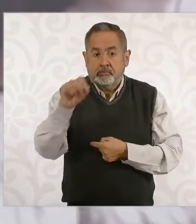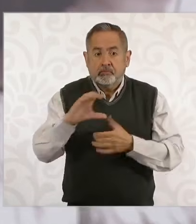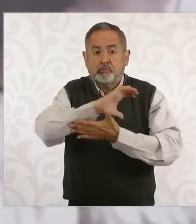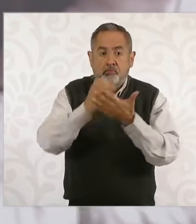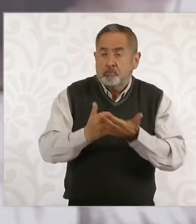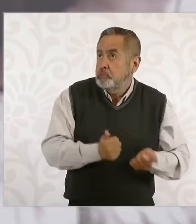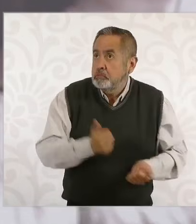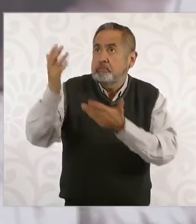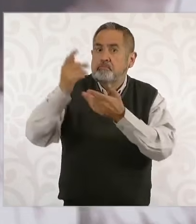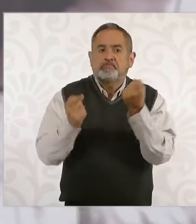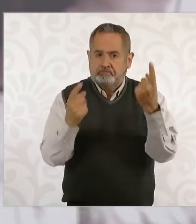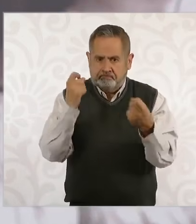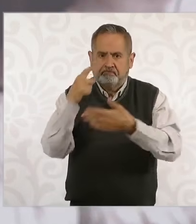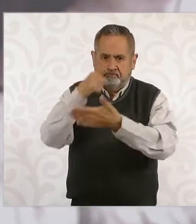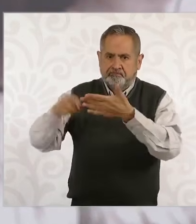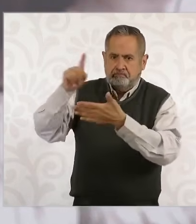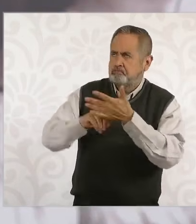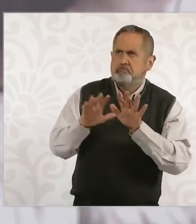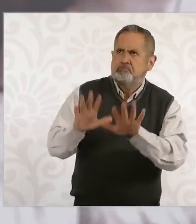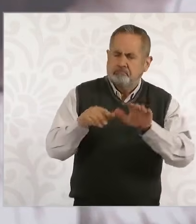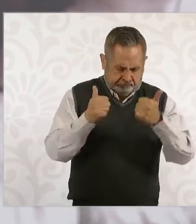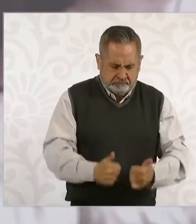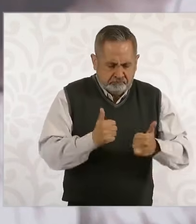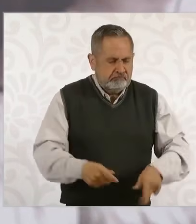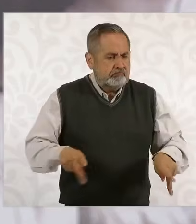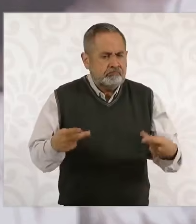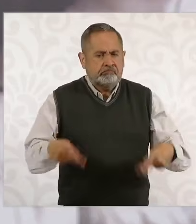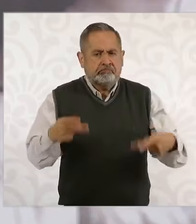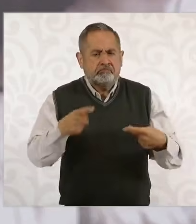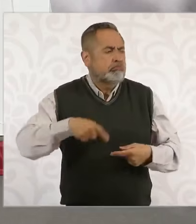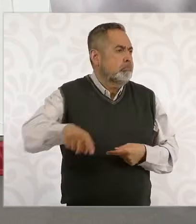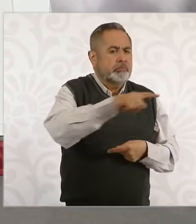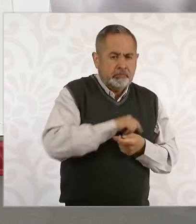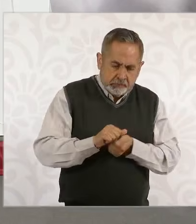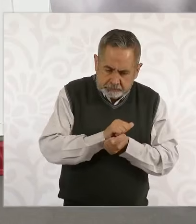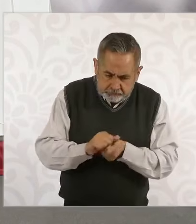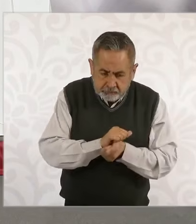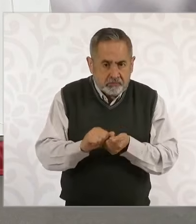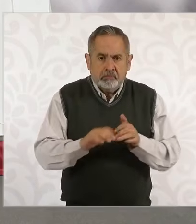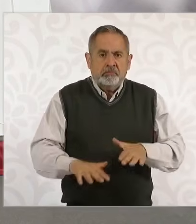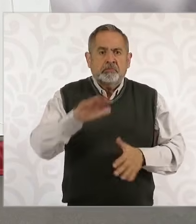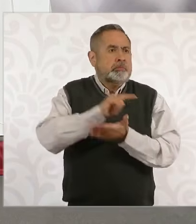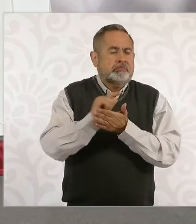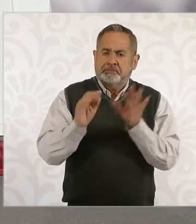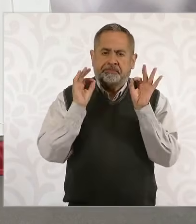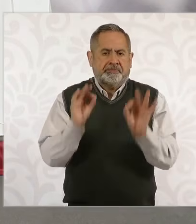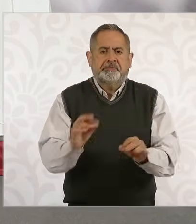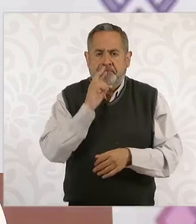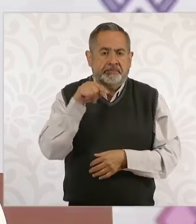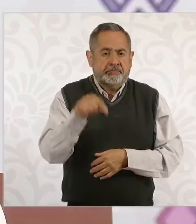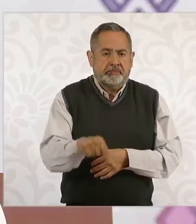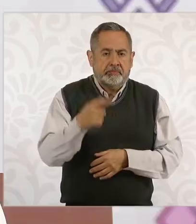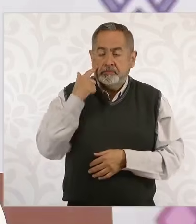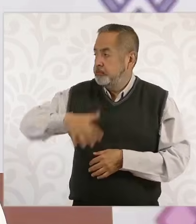contratos de exportación se están reduciendo porque el proceso de refinación que tenemos es muy alto. Entonces, simplemente, como